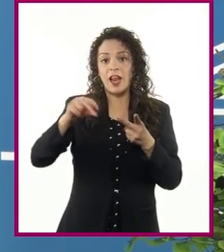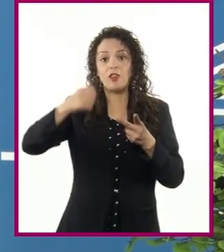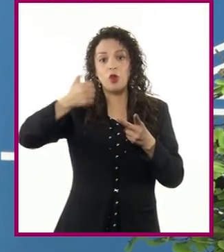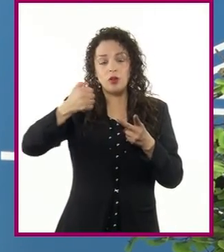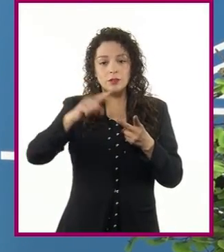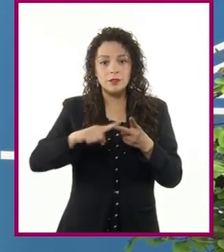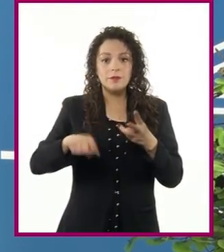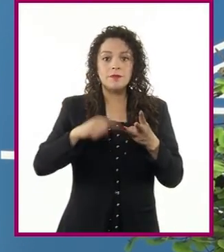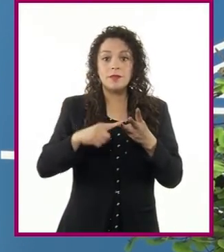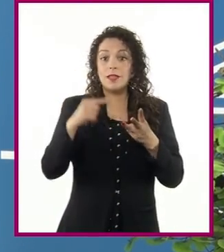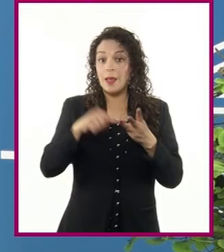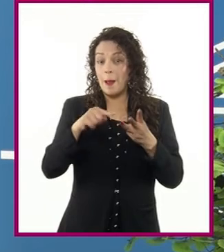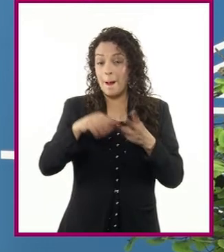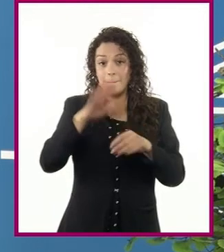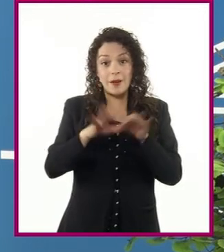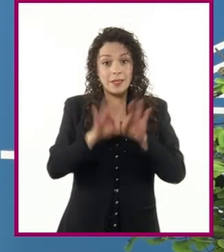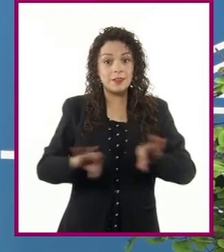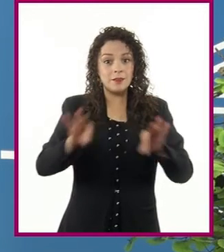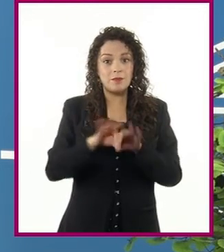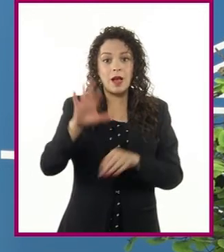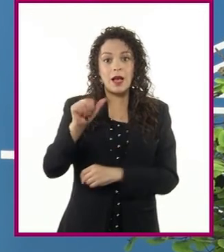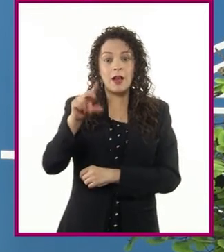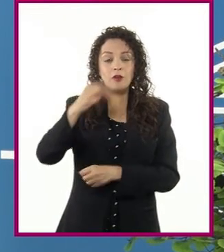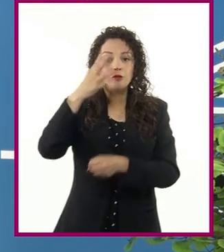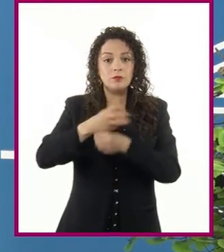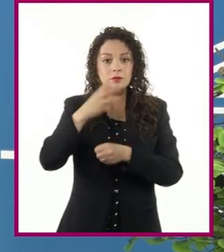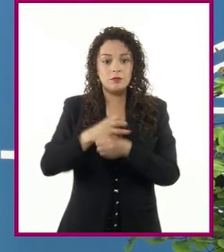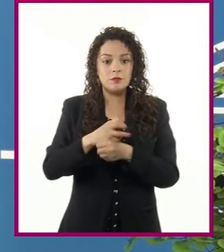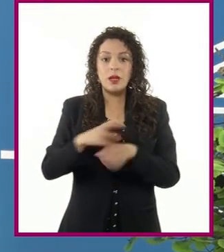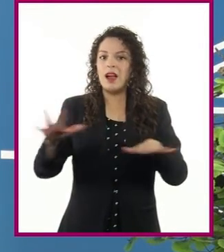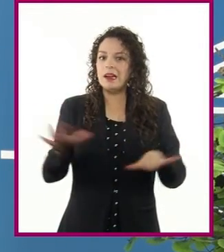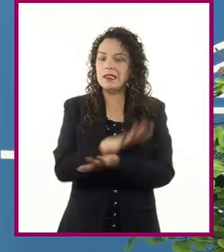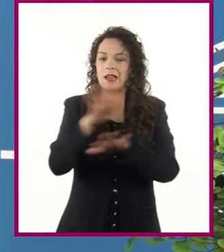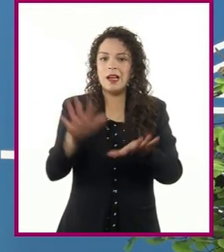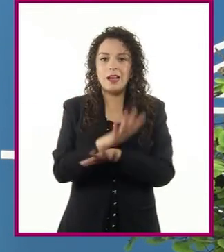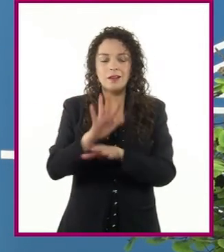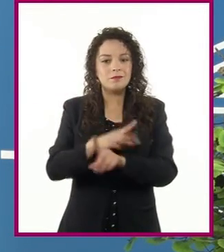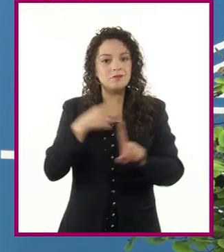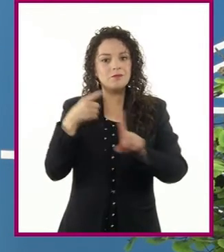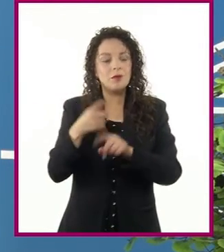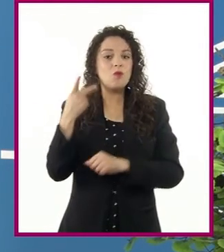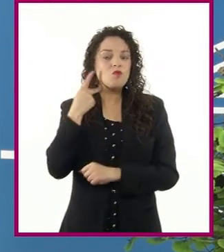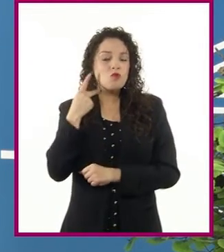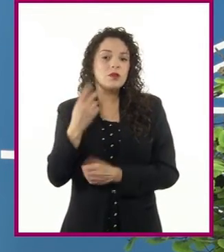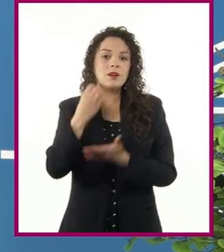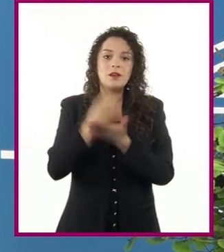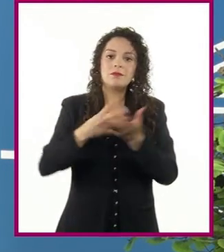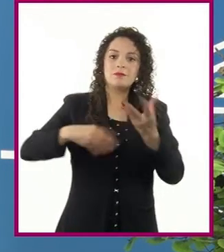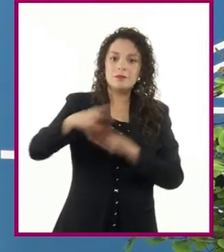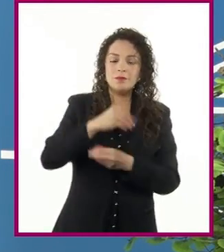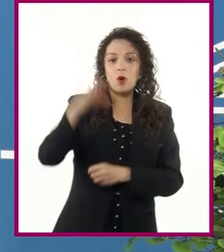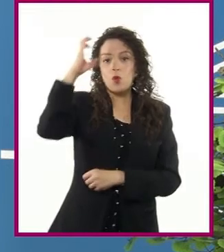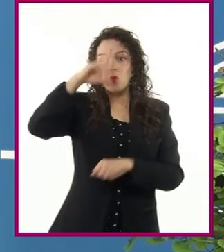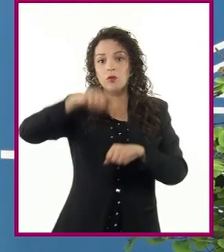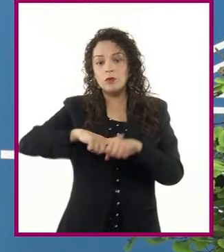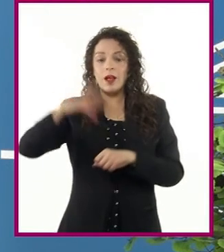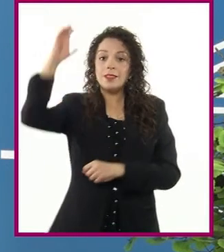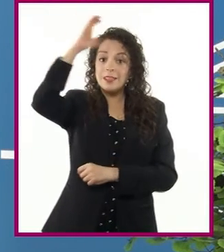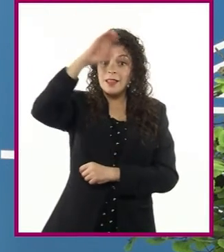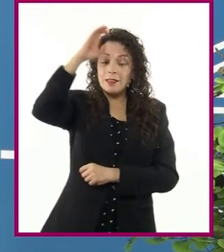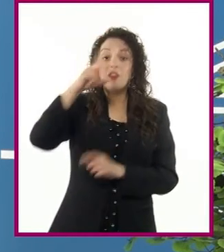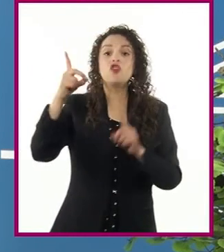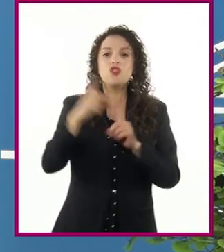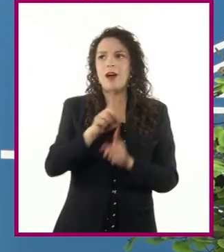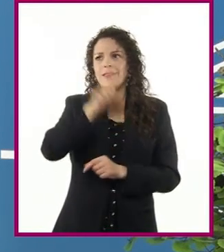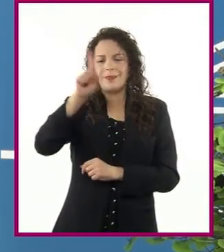y principalmente Carlos III, introdujeron cambios políticos, económicos, culturales y científicos en